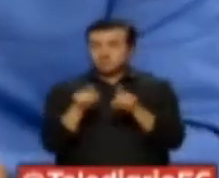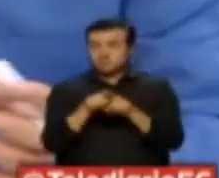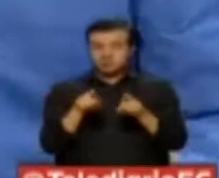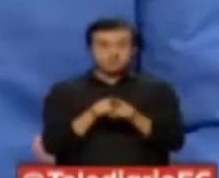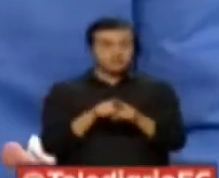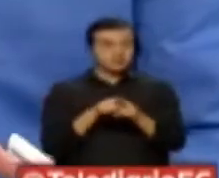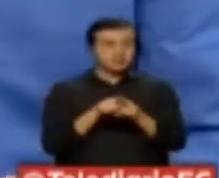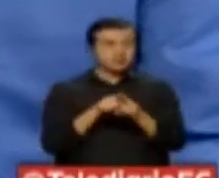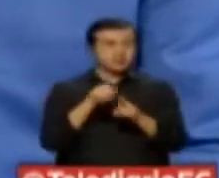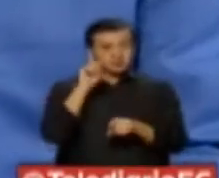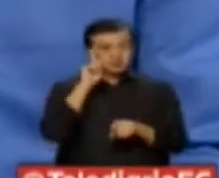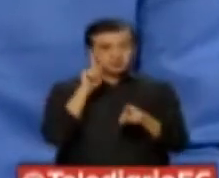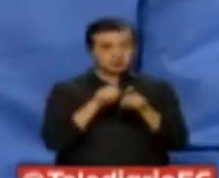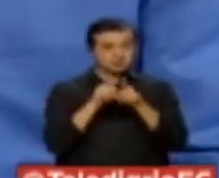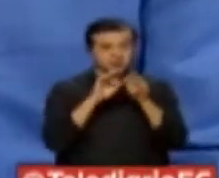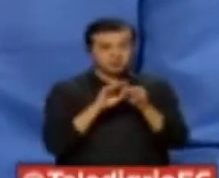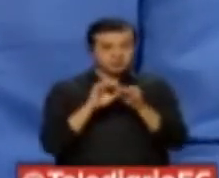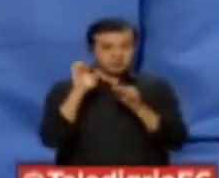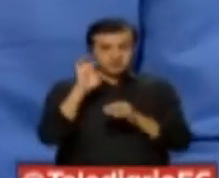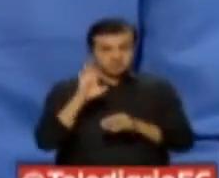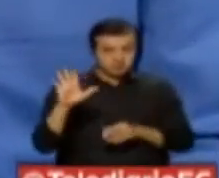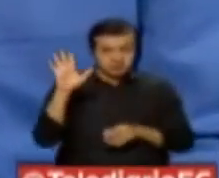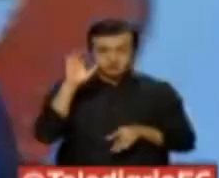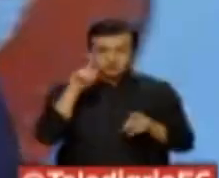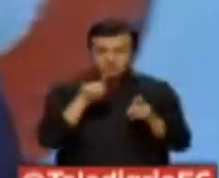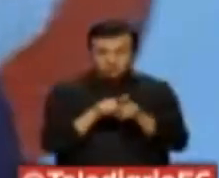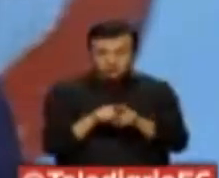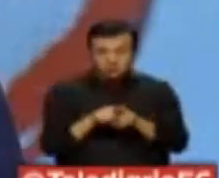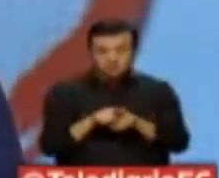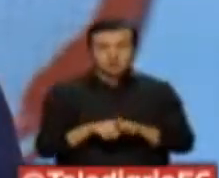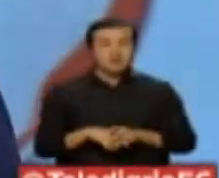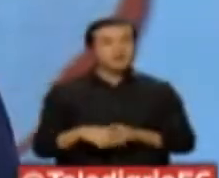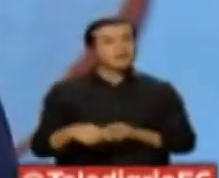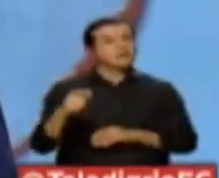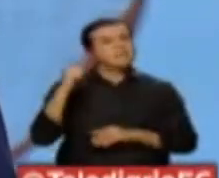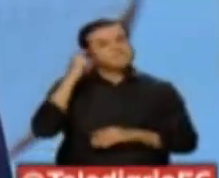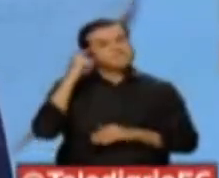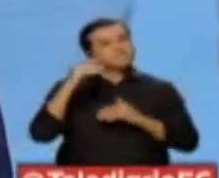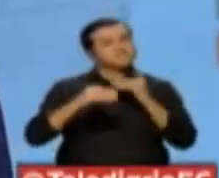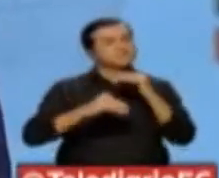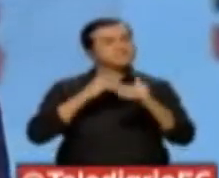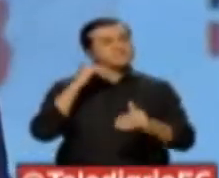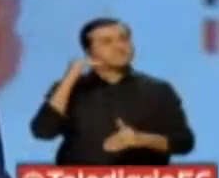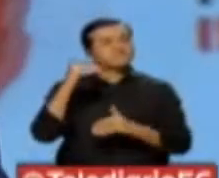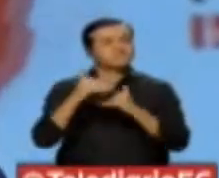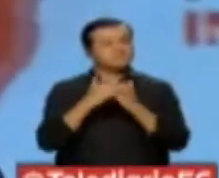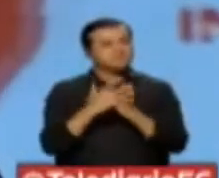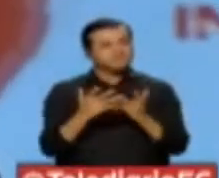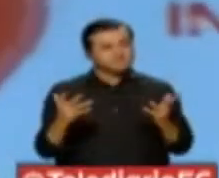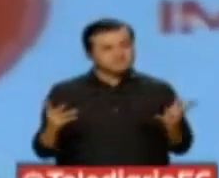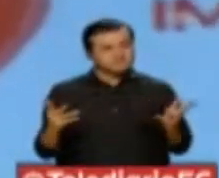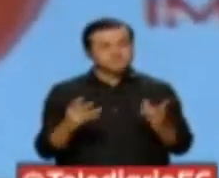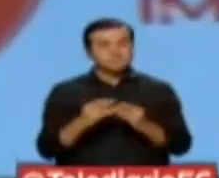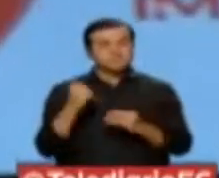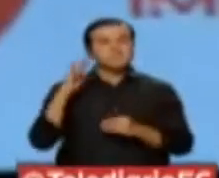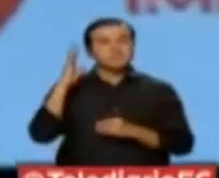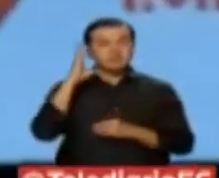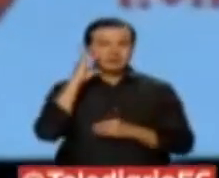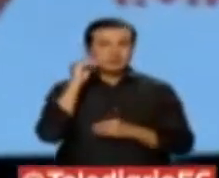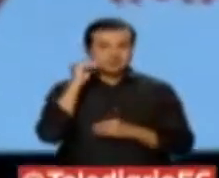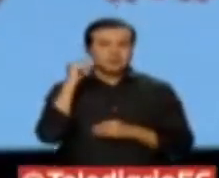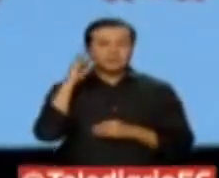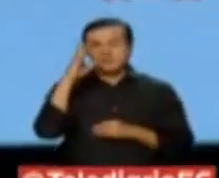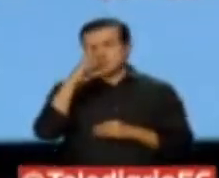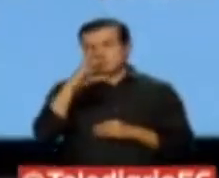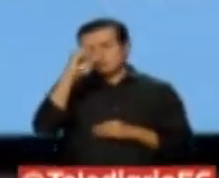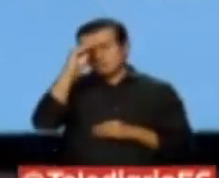características del acuerdo con la unión europea yo pienso que en el caminar del tiempo todos adquirimos más experiencia más